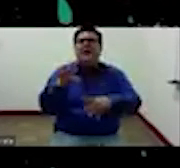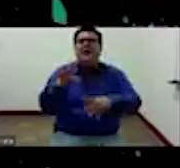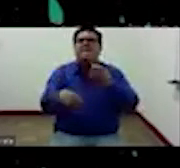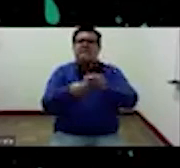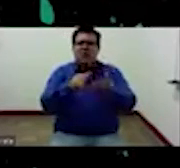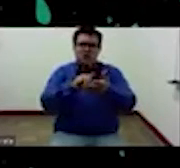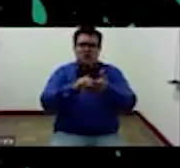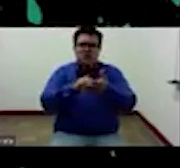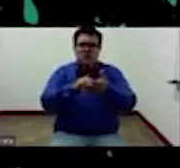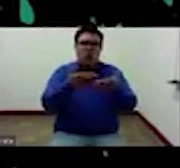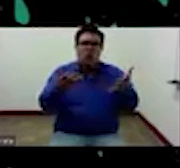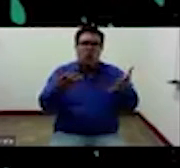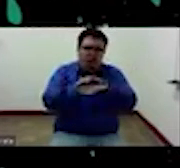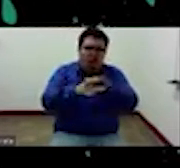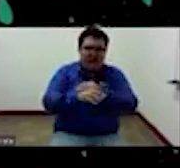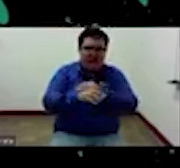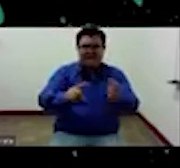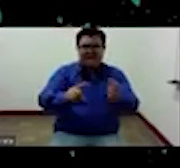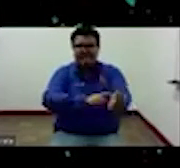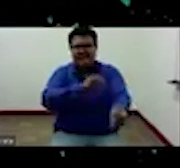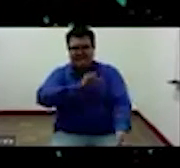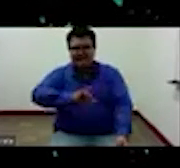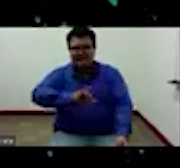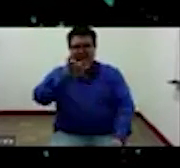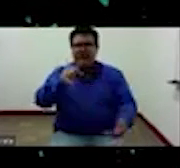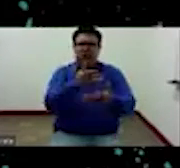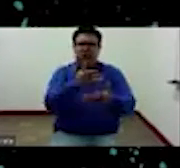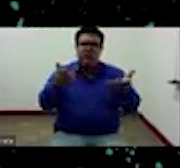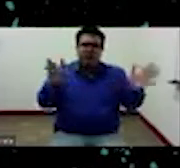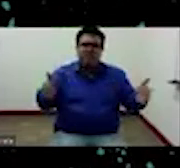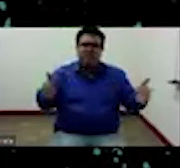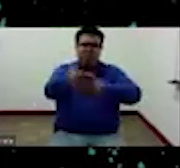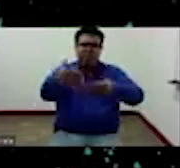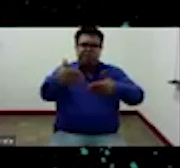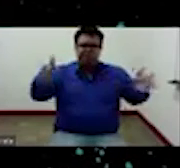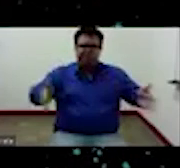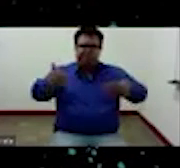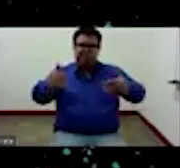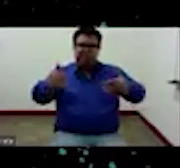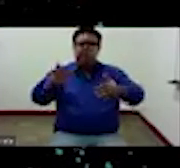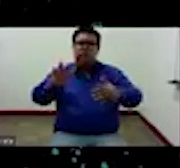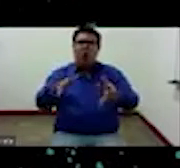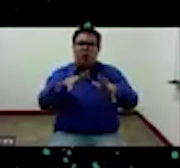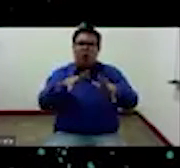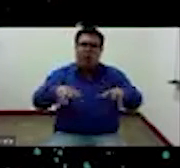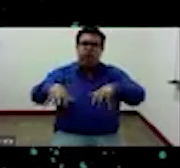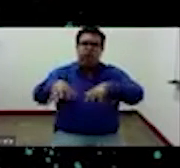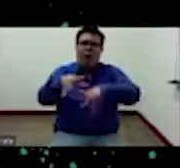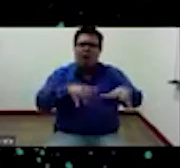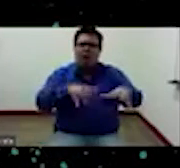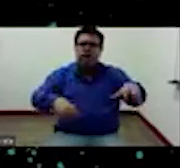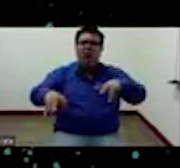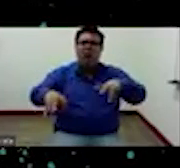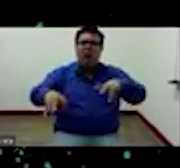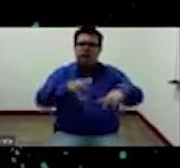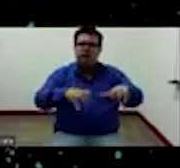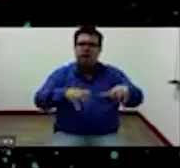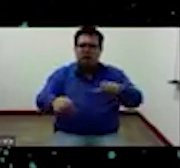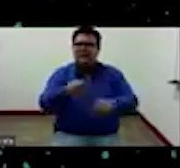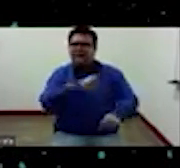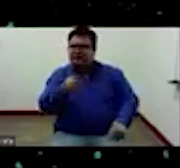estas características de estos bloques de adobe. Entonces yo propuse, como si hubieran salido de la misma